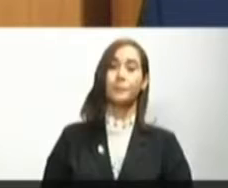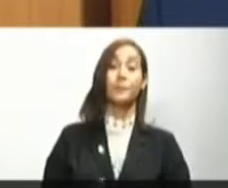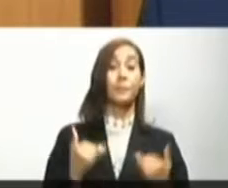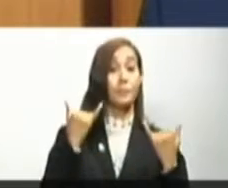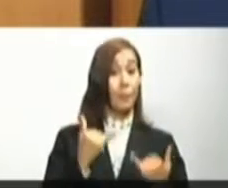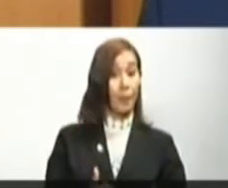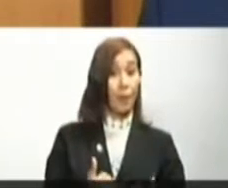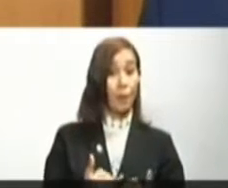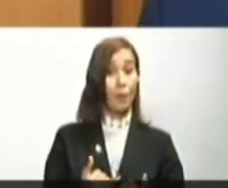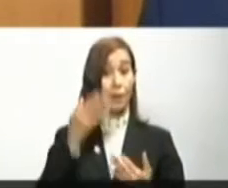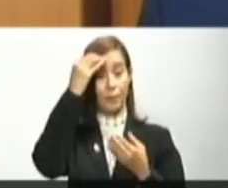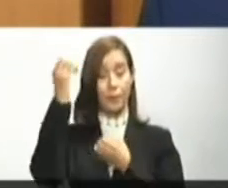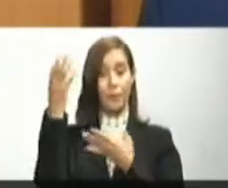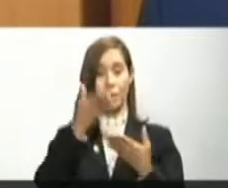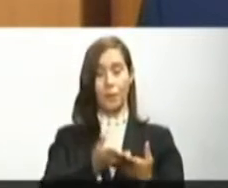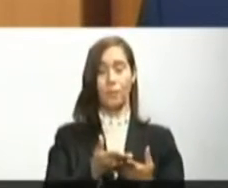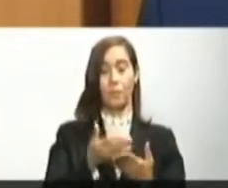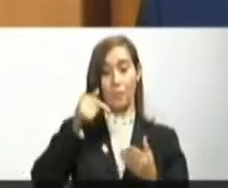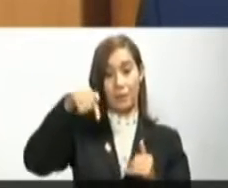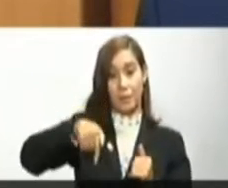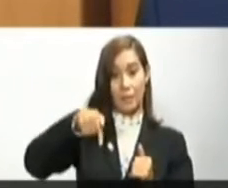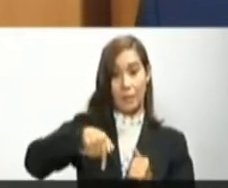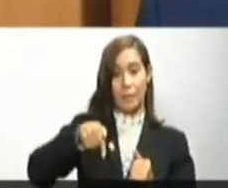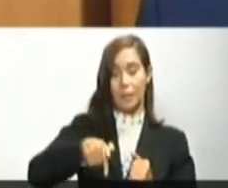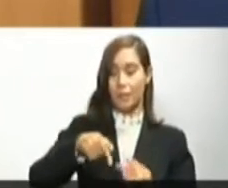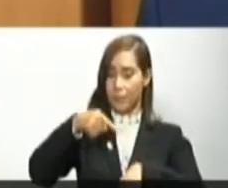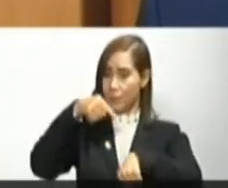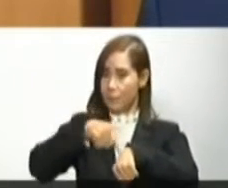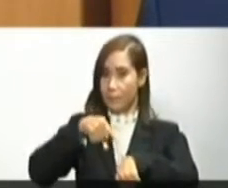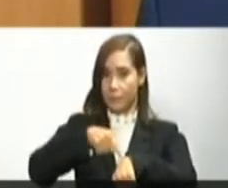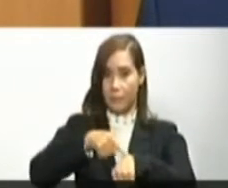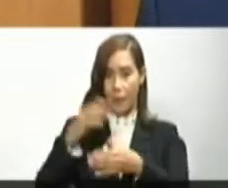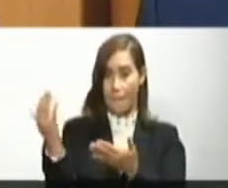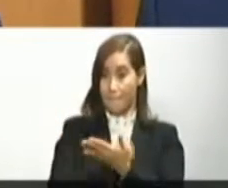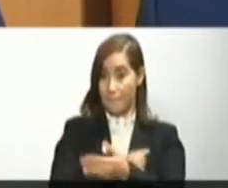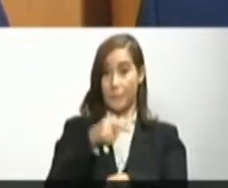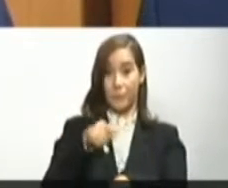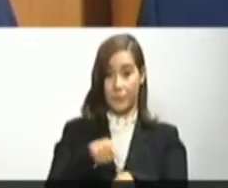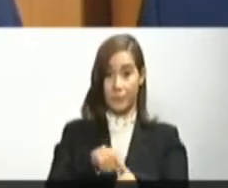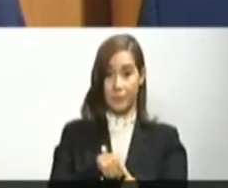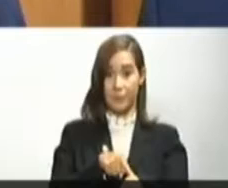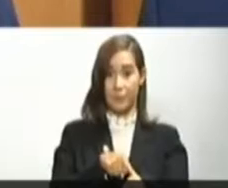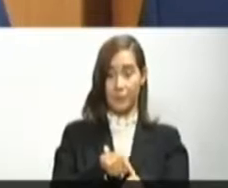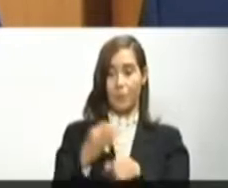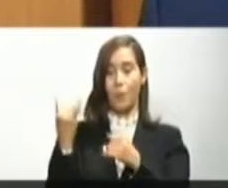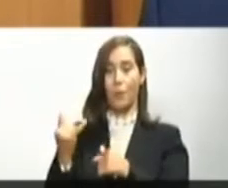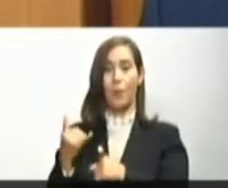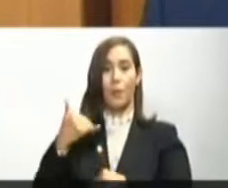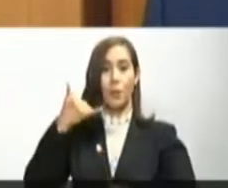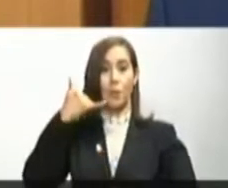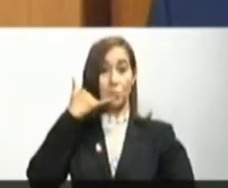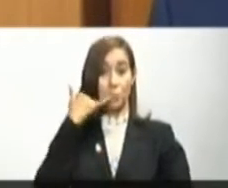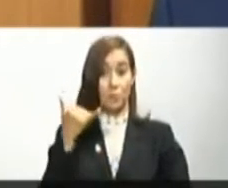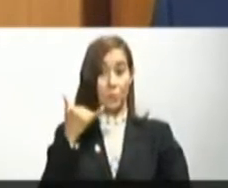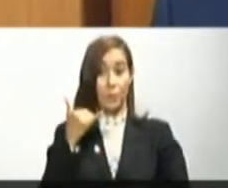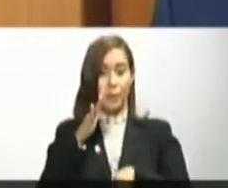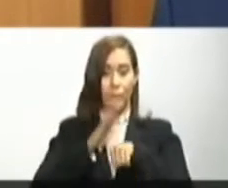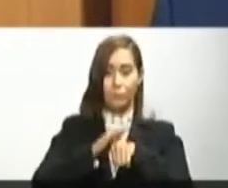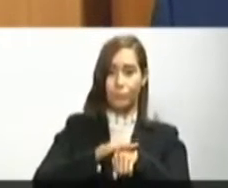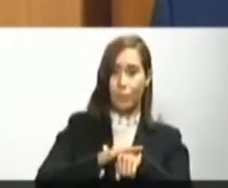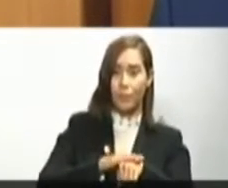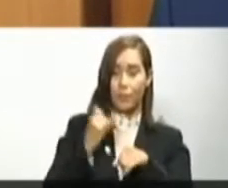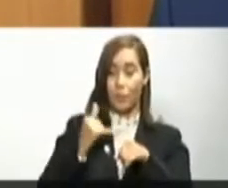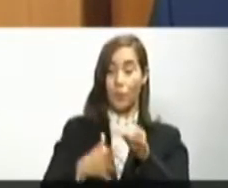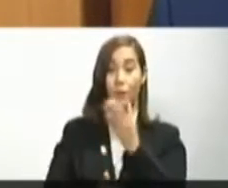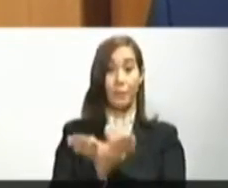informar que, como no tenemos tiempo para perder, he llamado desde hoy,